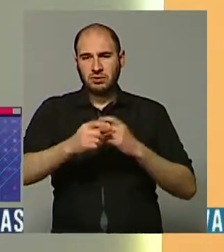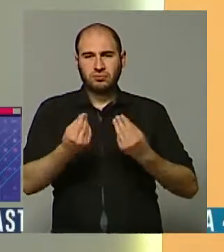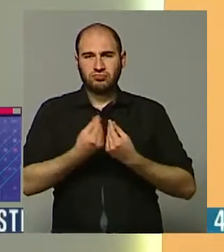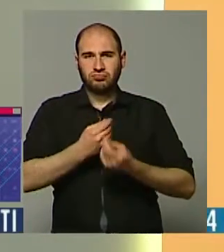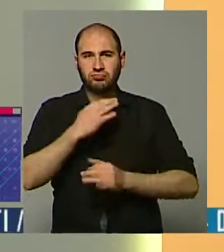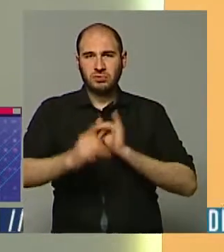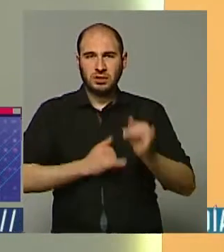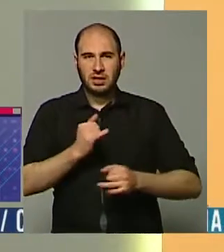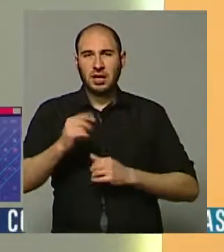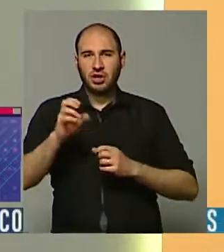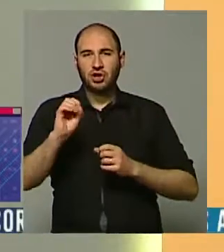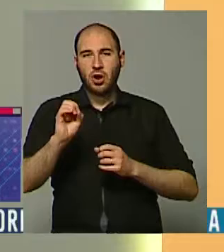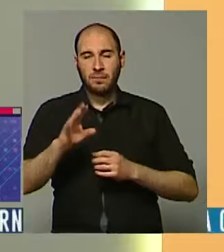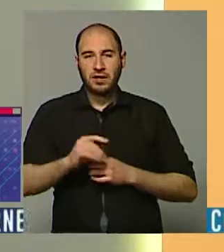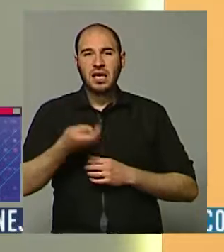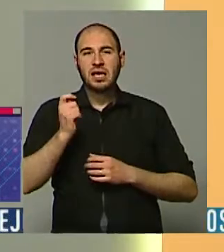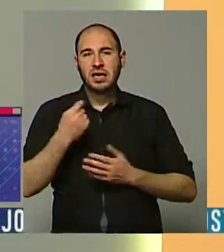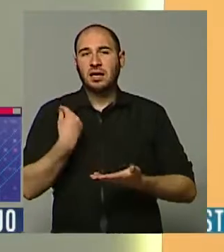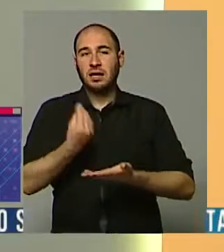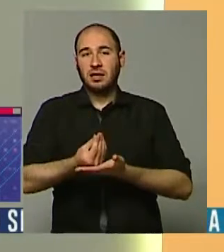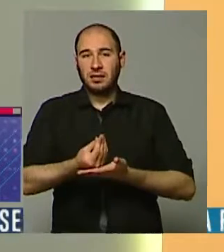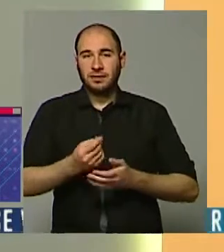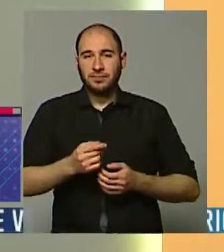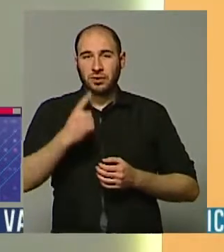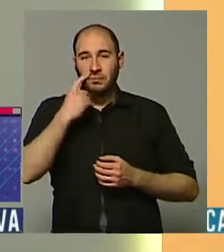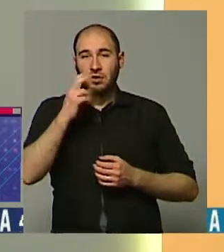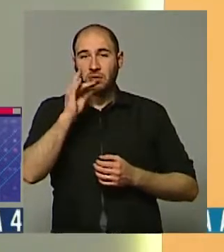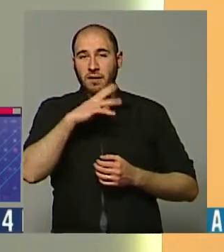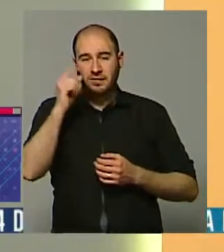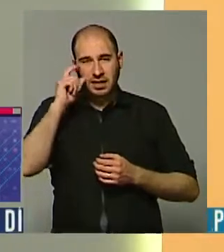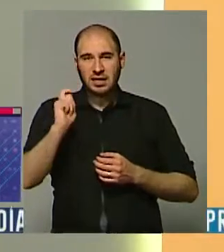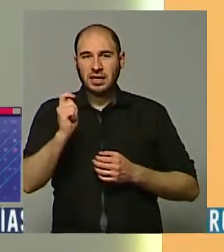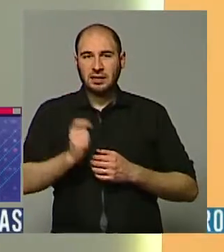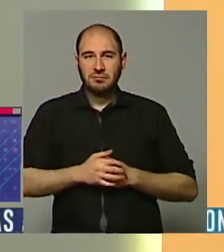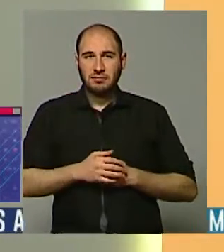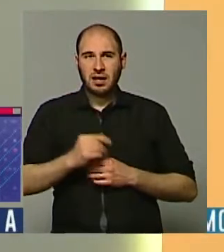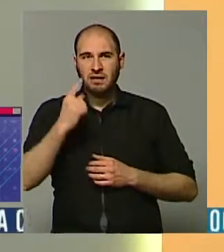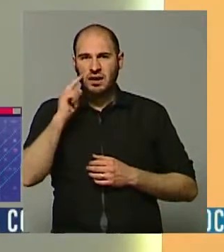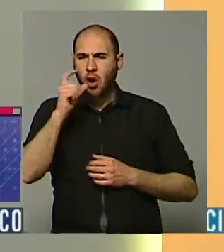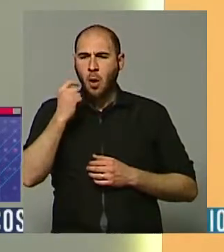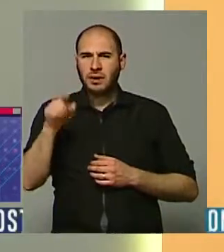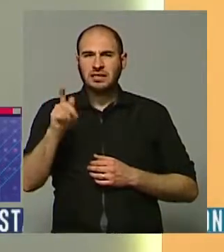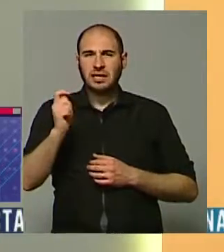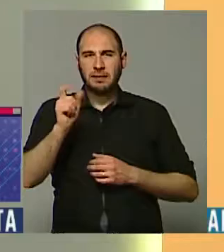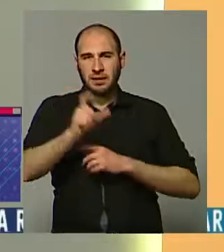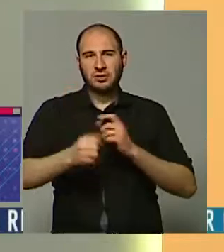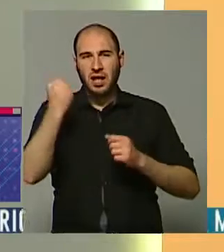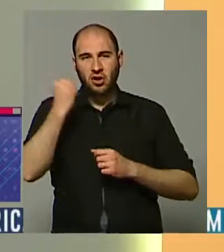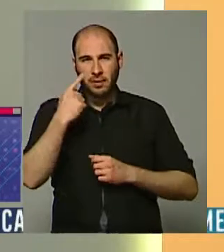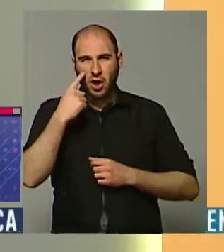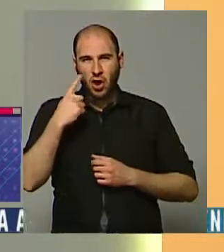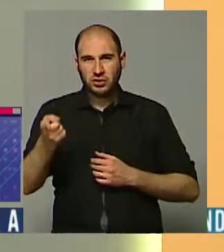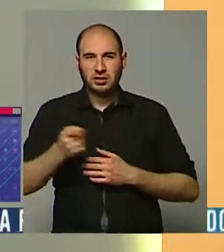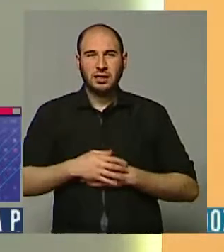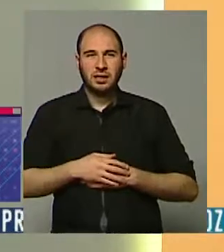cuando daban ya el nombre de quien iba a ocupar el lugar de Nicolás Dujovne era ¿de quién se trata? Obviamente los economistas lo